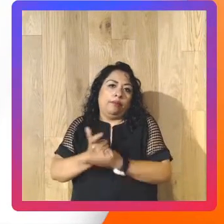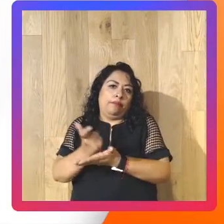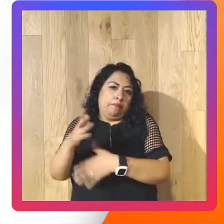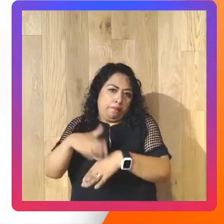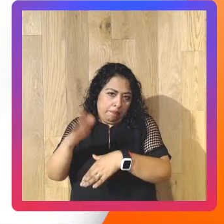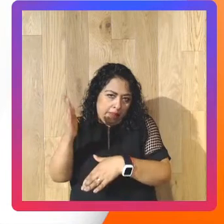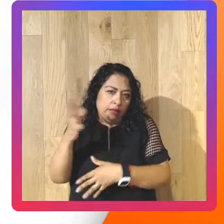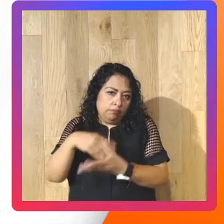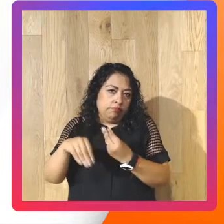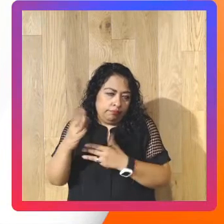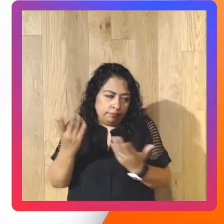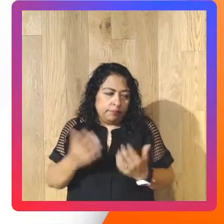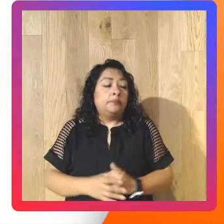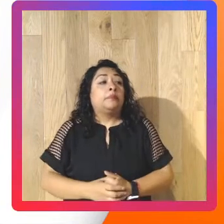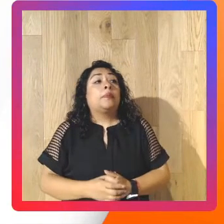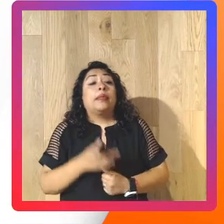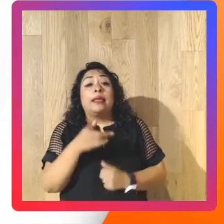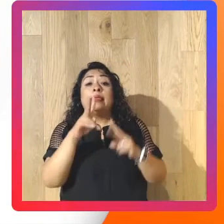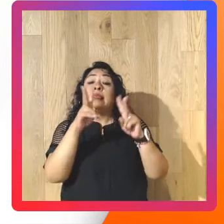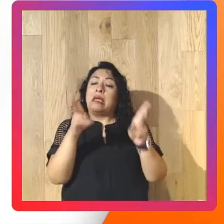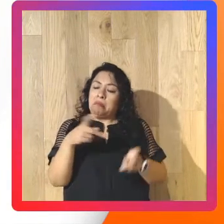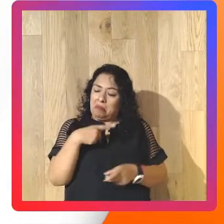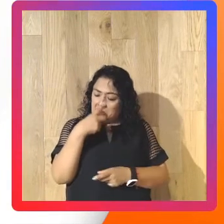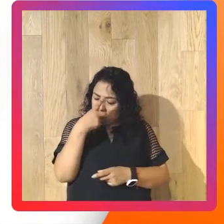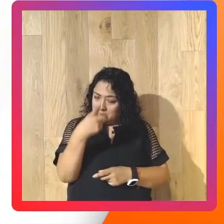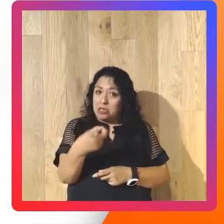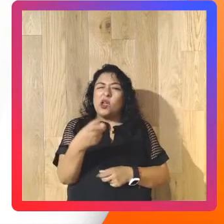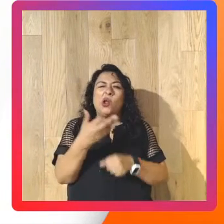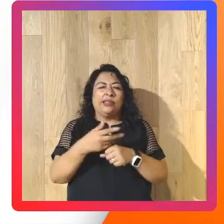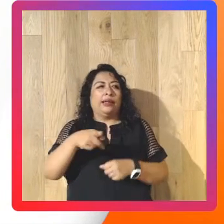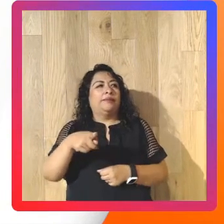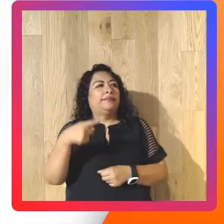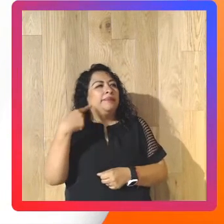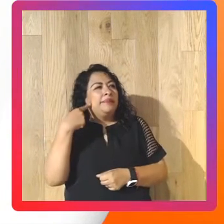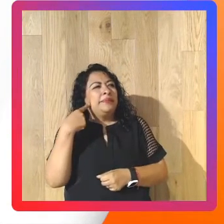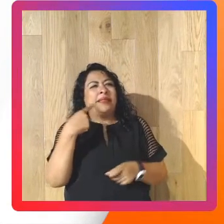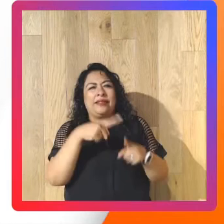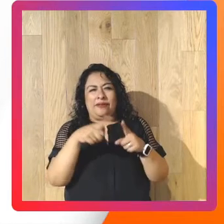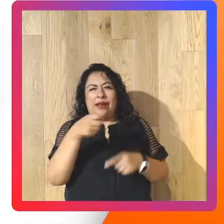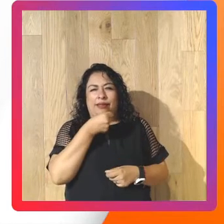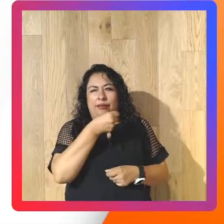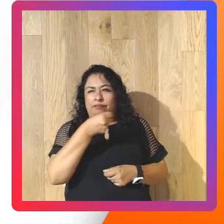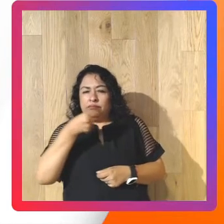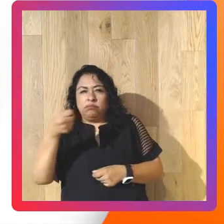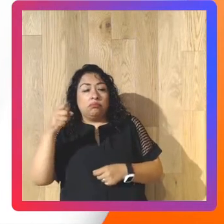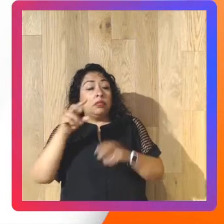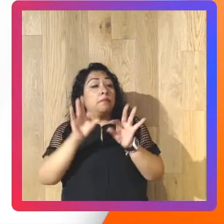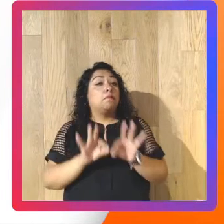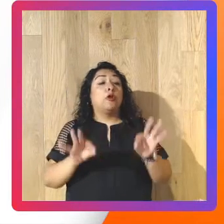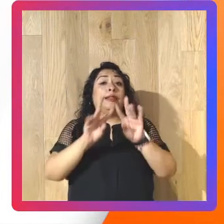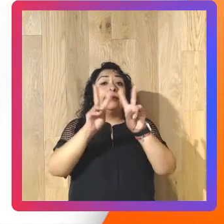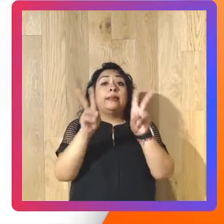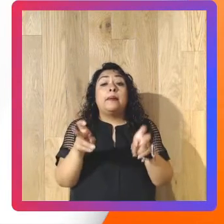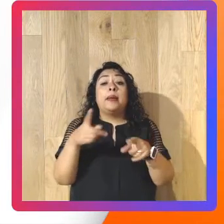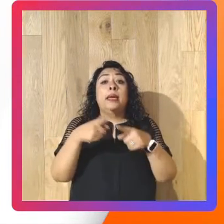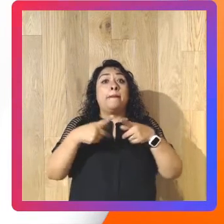más. Este tema, yo insisto, y ahorita oí un tema en varios de ustedes sumamente importante de que